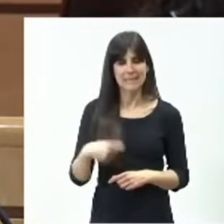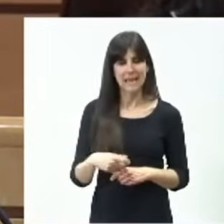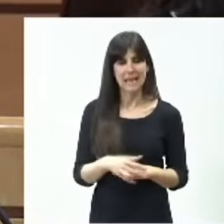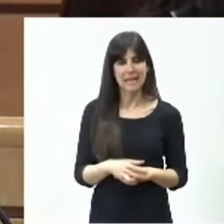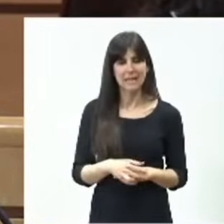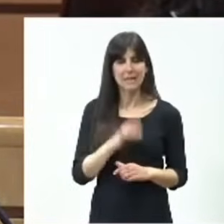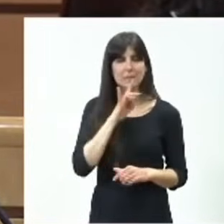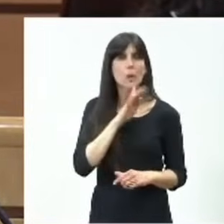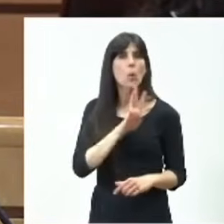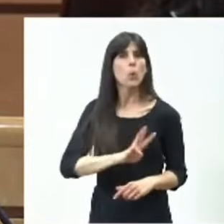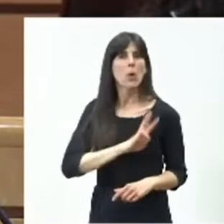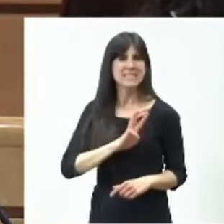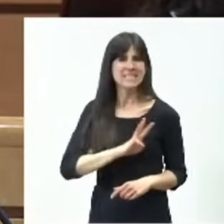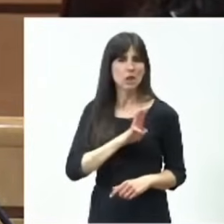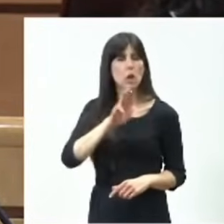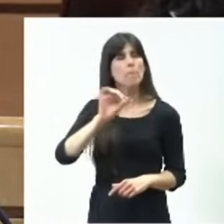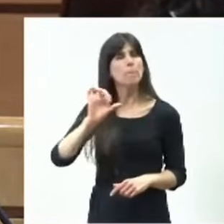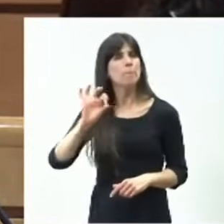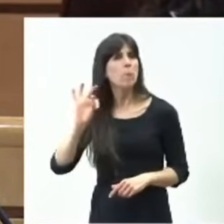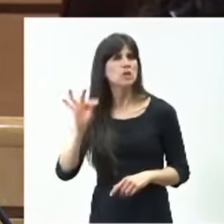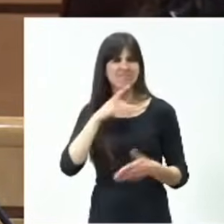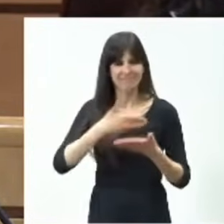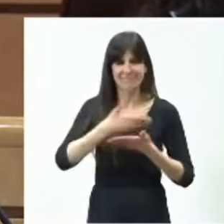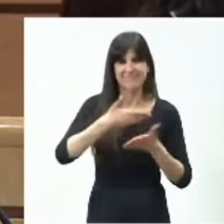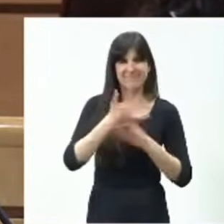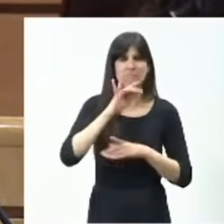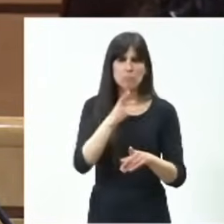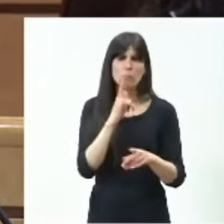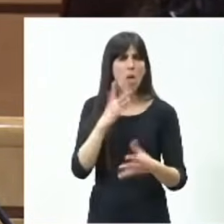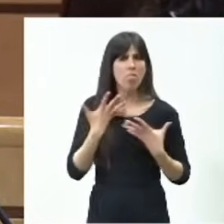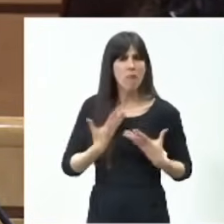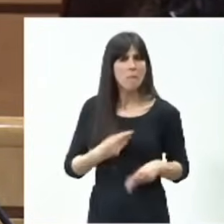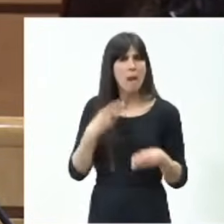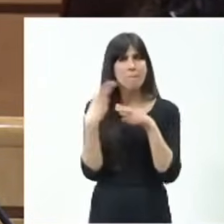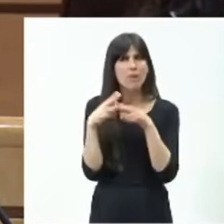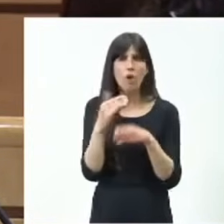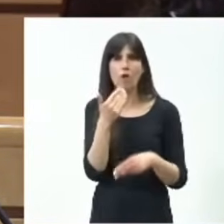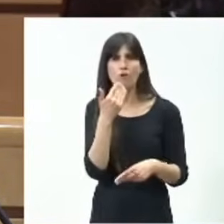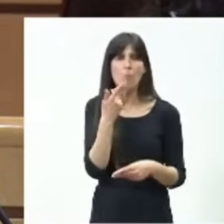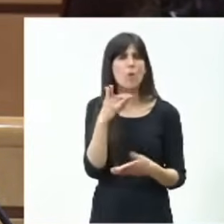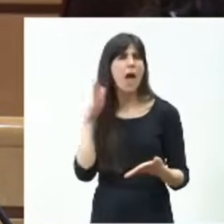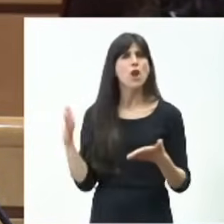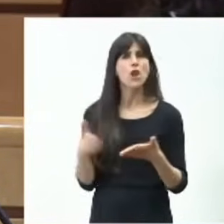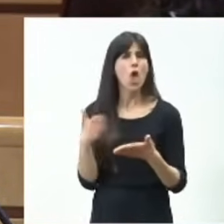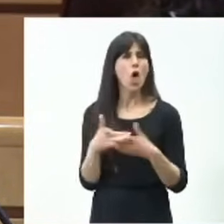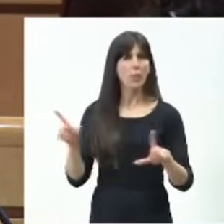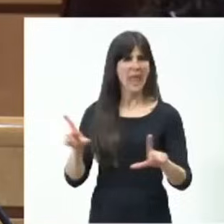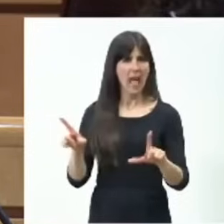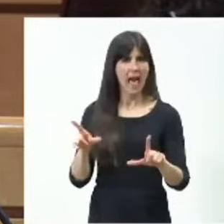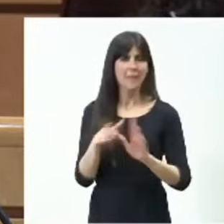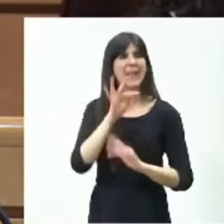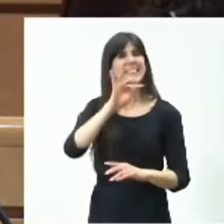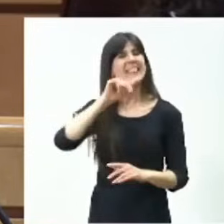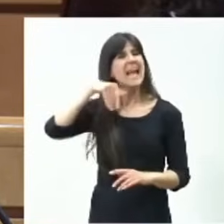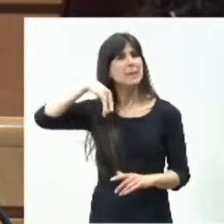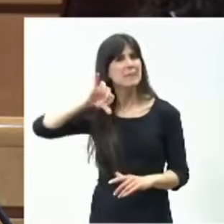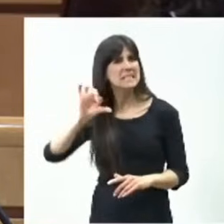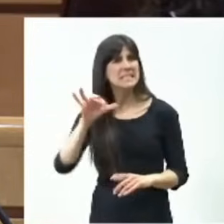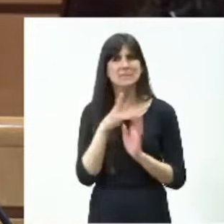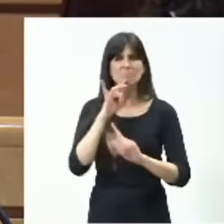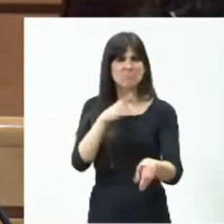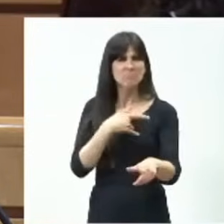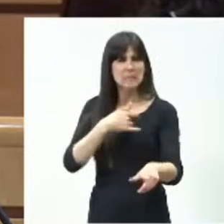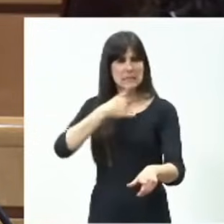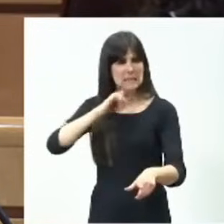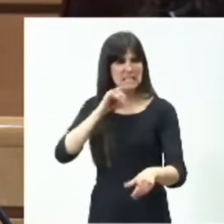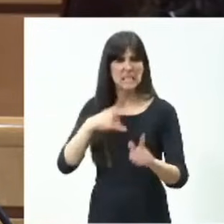The Washington Post, el esperpéntico drama político parece sacado de una telenovela. Es que tergiversan hasta los artículos publicados en la